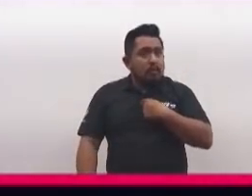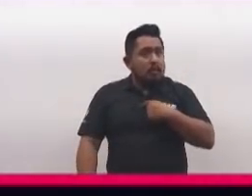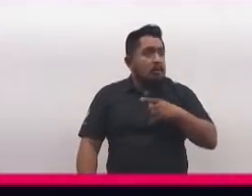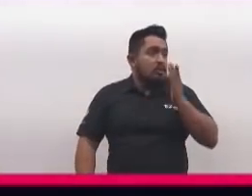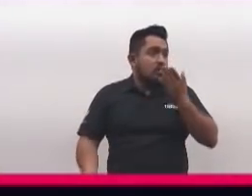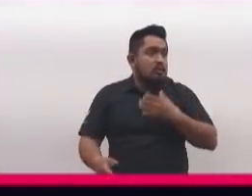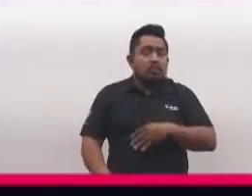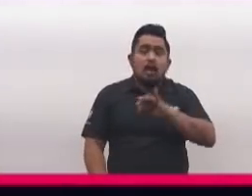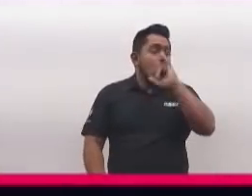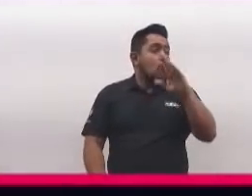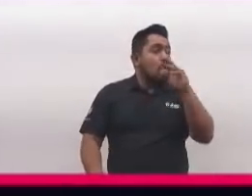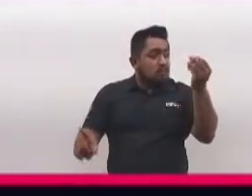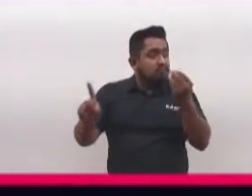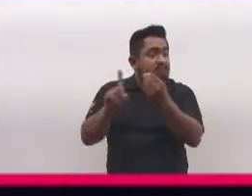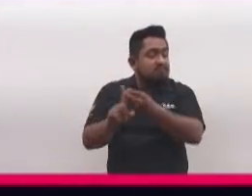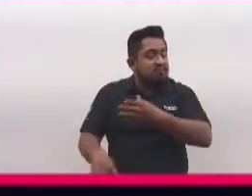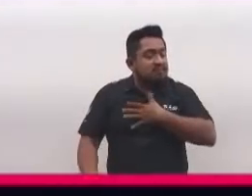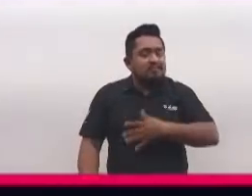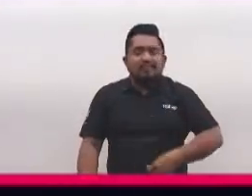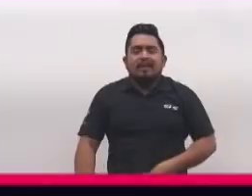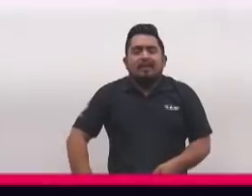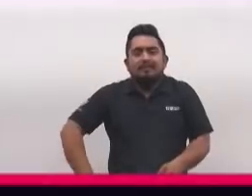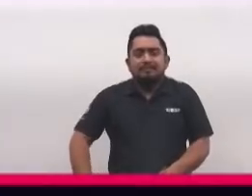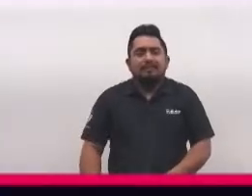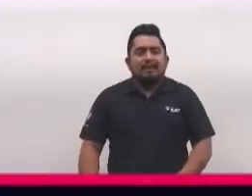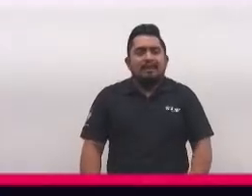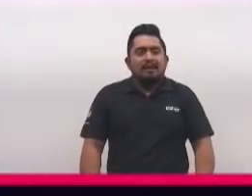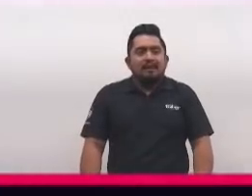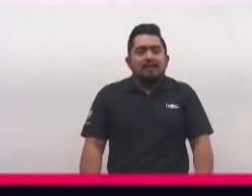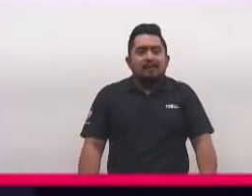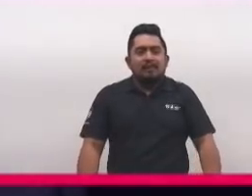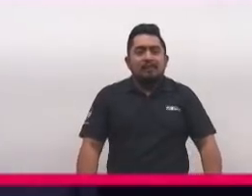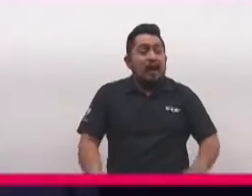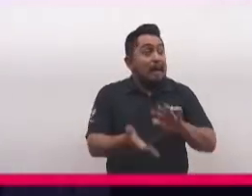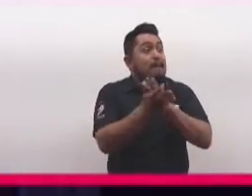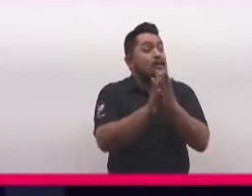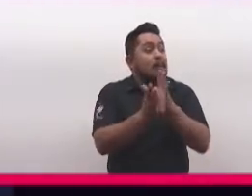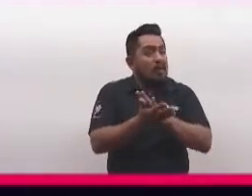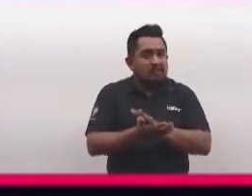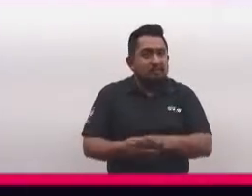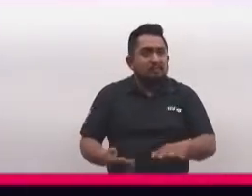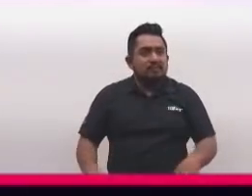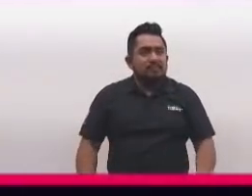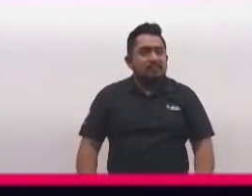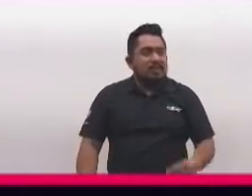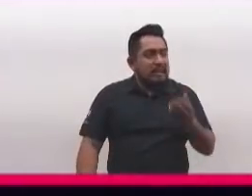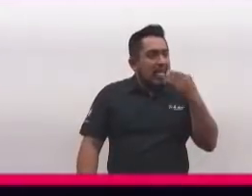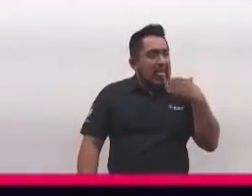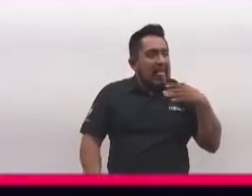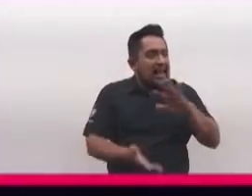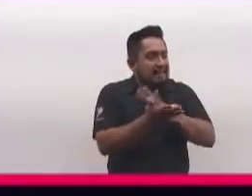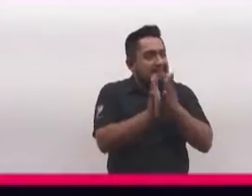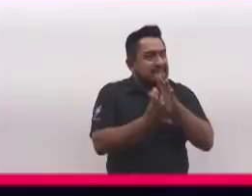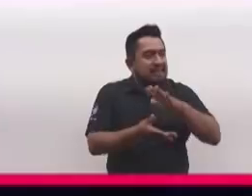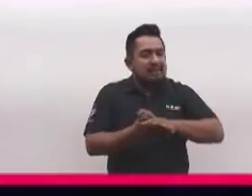ojalá sea el pastor juniors está bien compulsas con con jalapeños